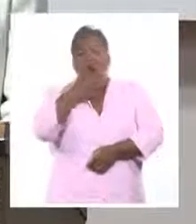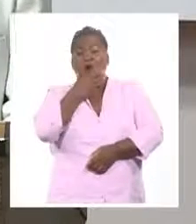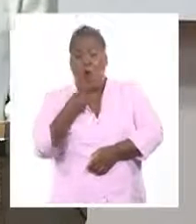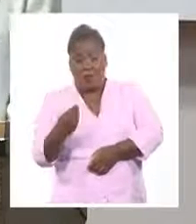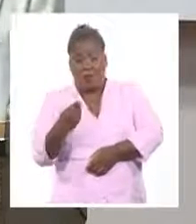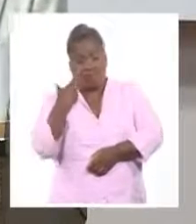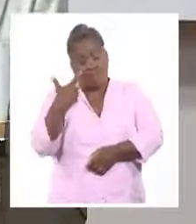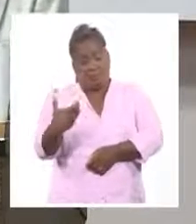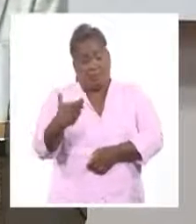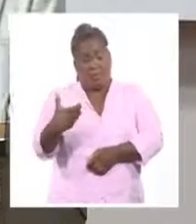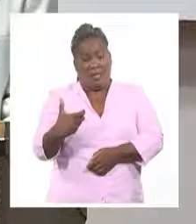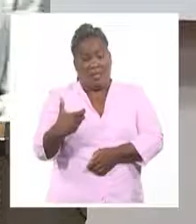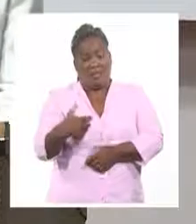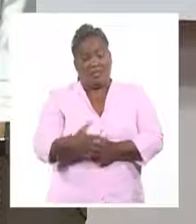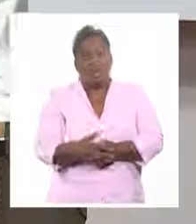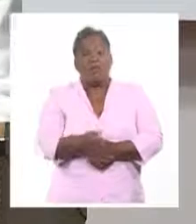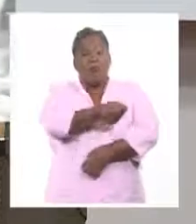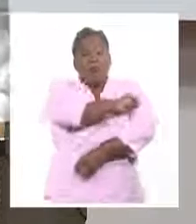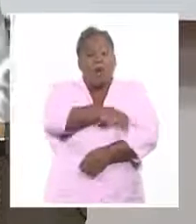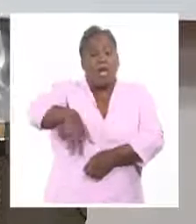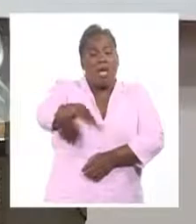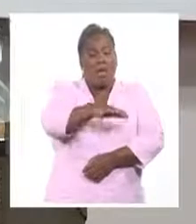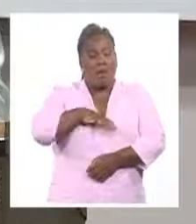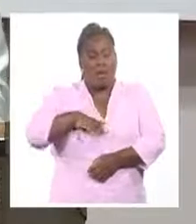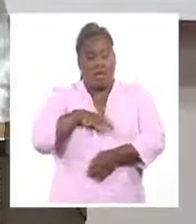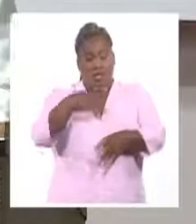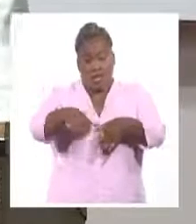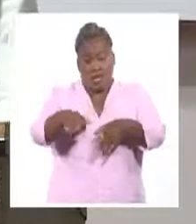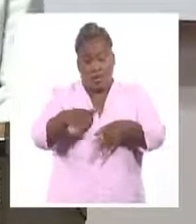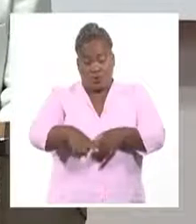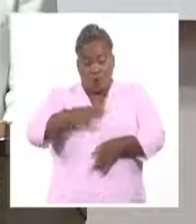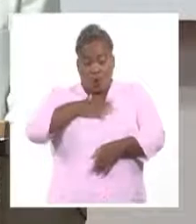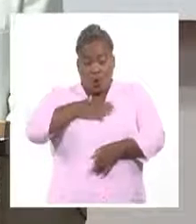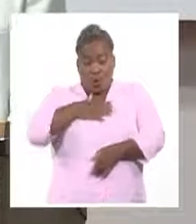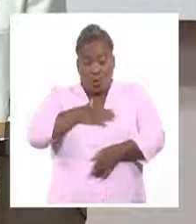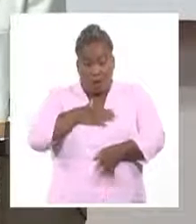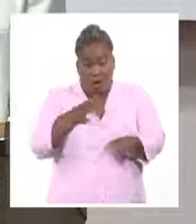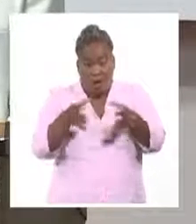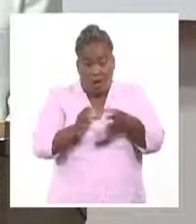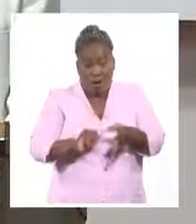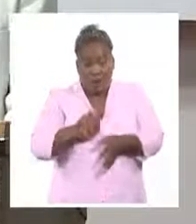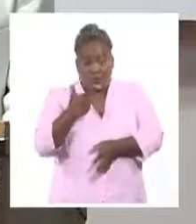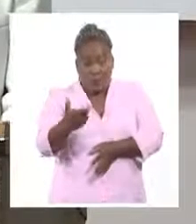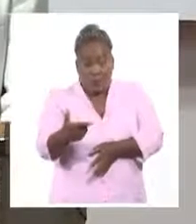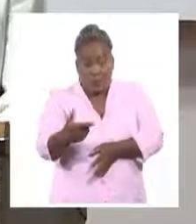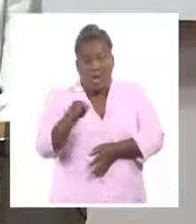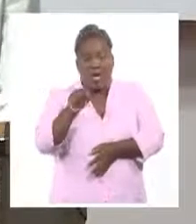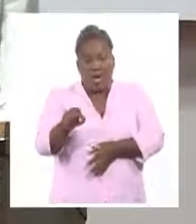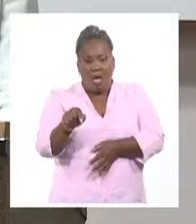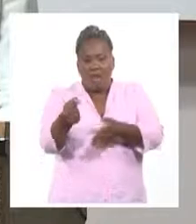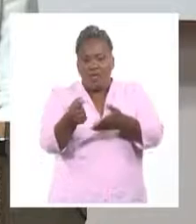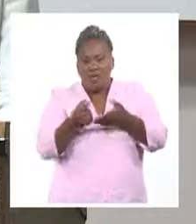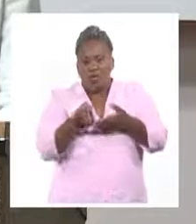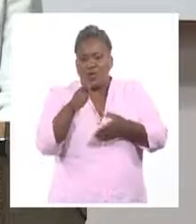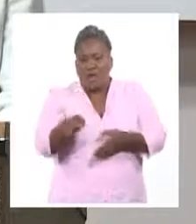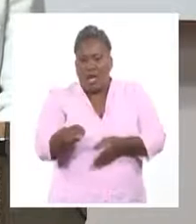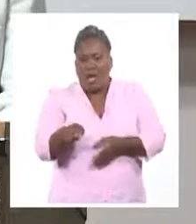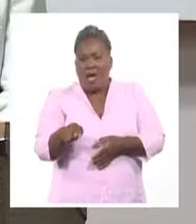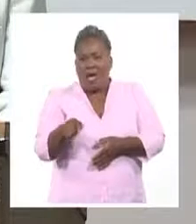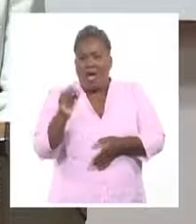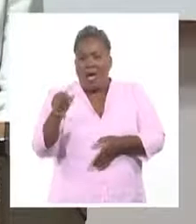particular y del pueblo en general, nuestros recursos y las capacidades de producción que nos permitirían sustituir buena parte